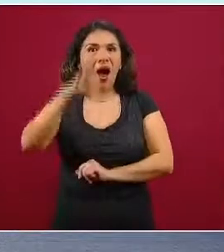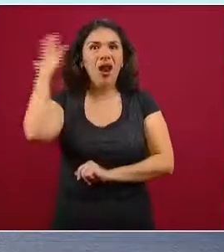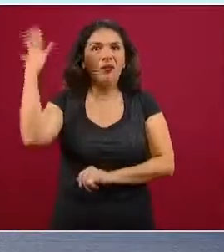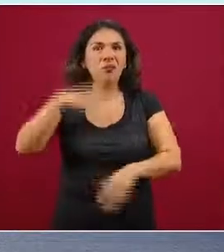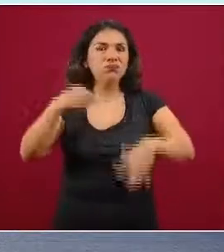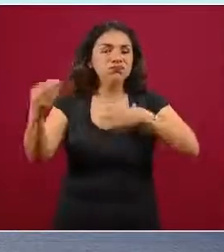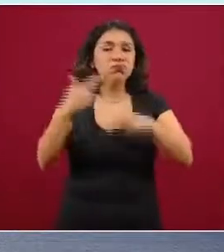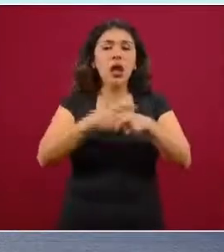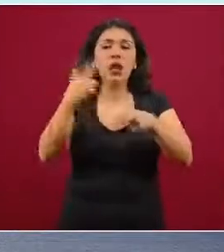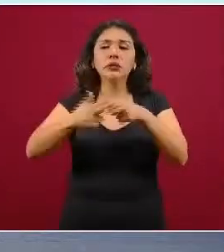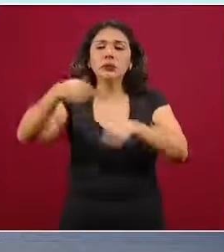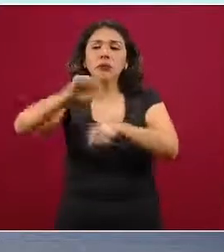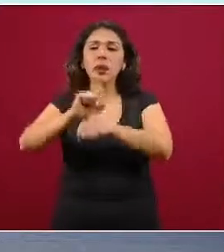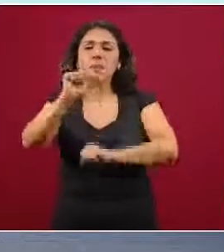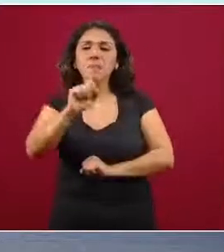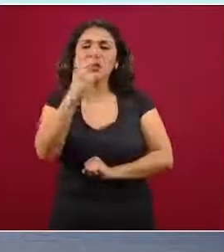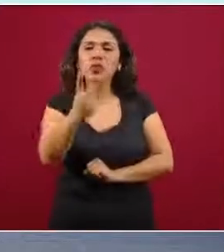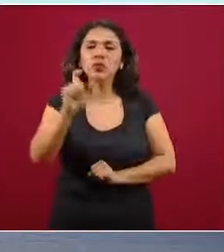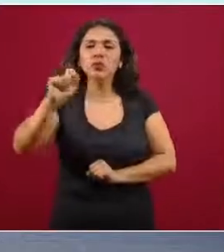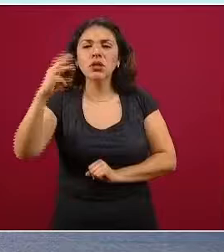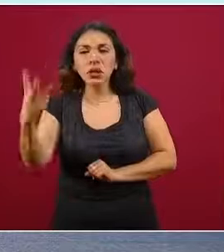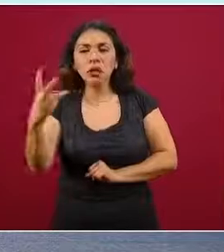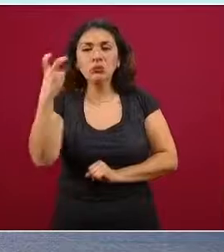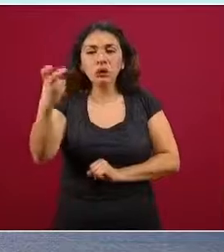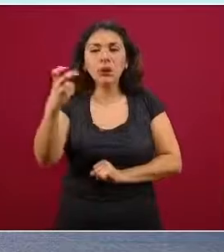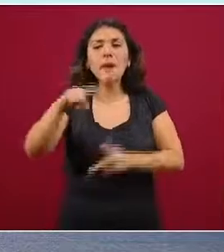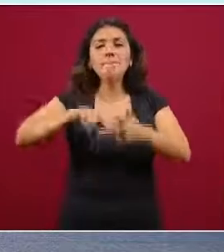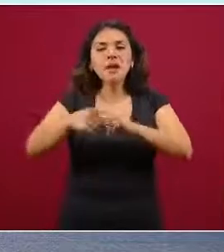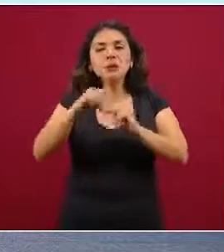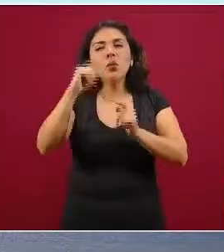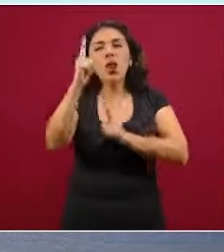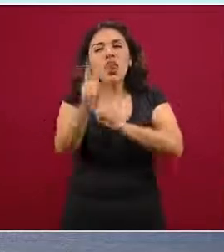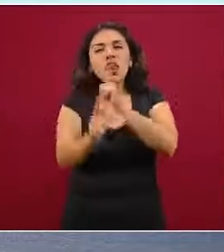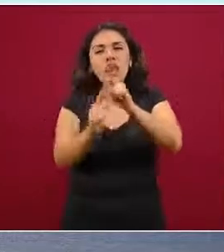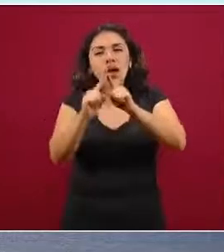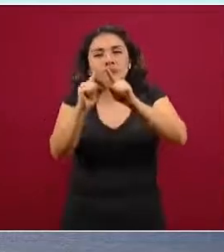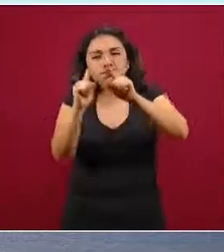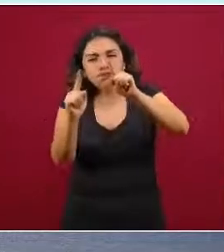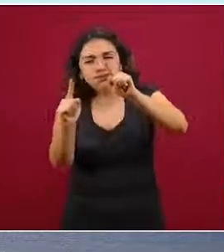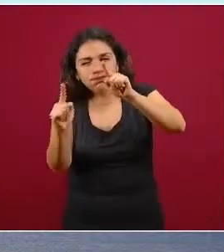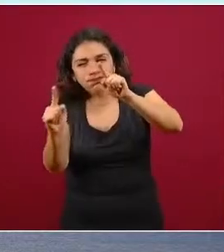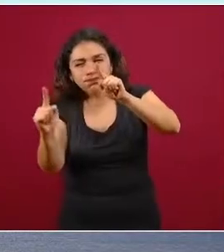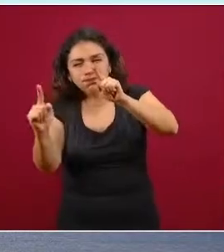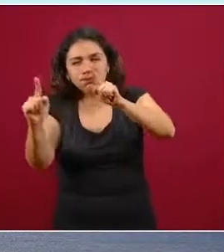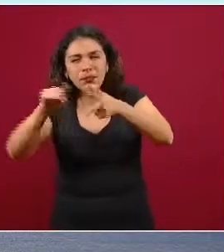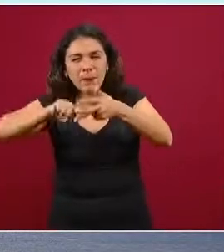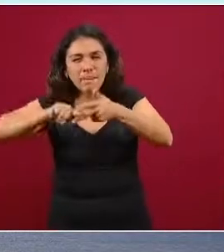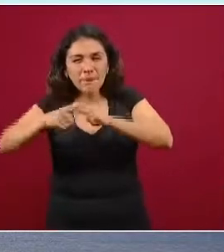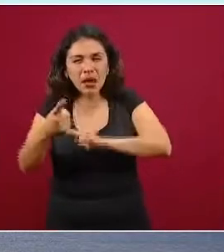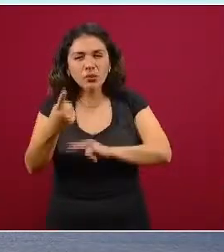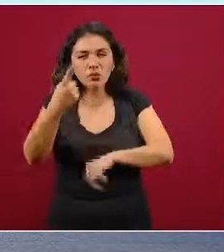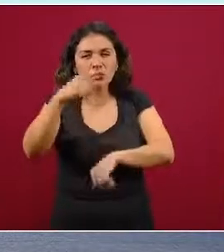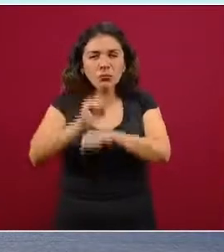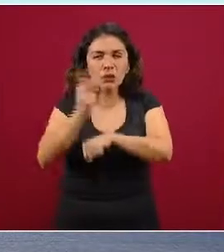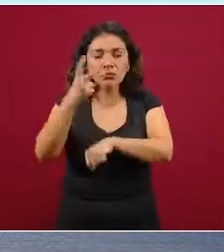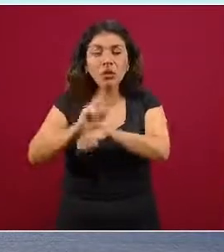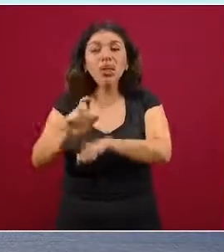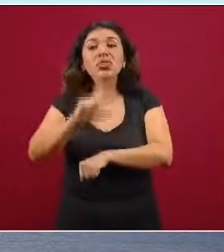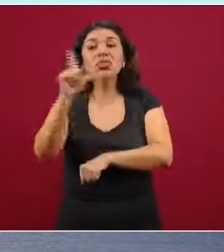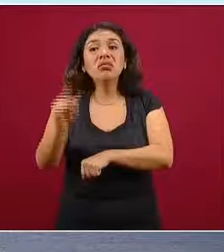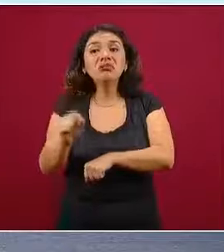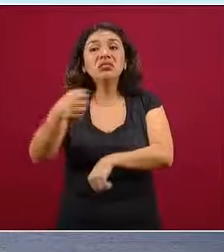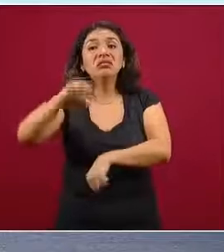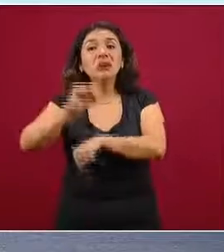la semana 22 y 23 en donde se desacelera un poco la transmisión durante esas semanas, pero luego para la